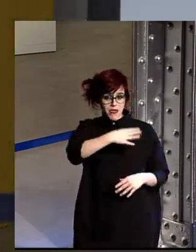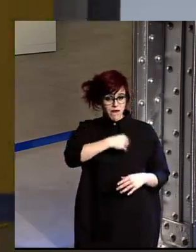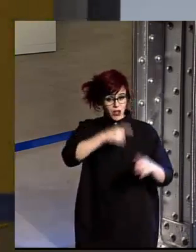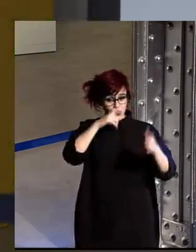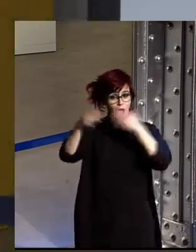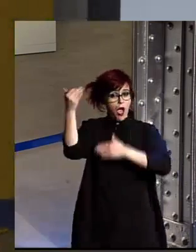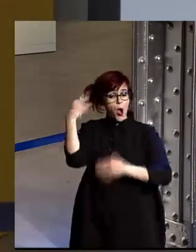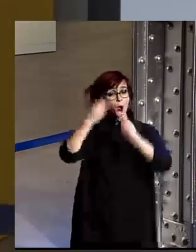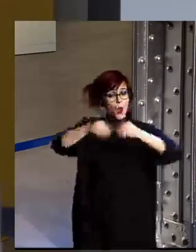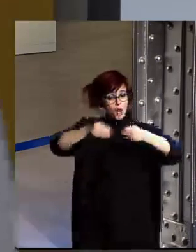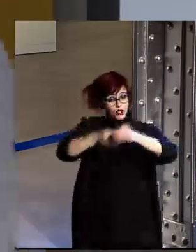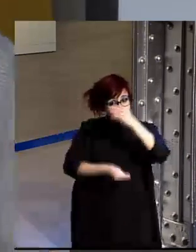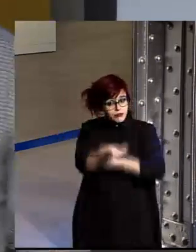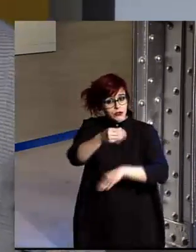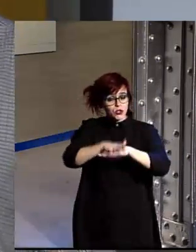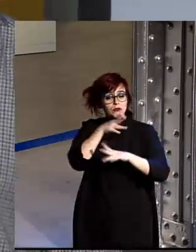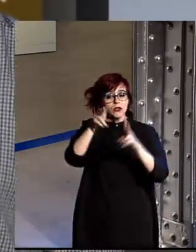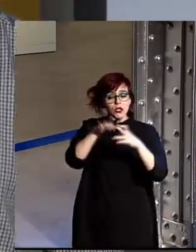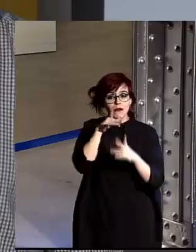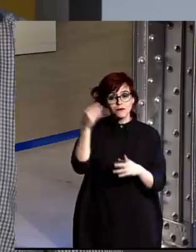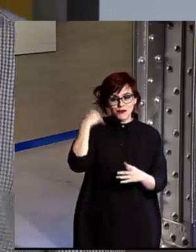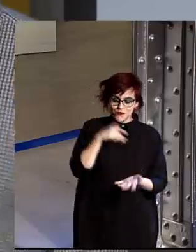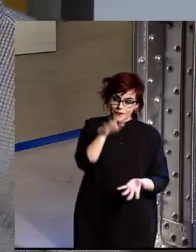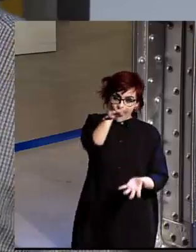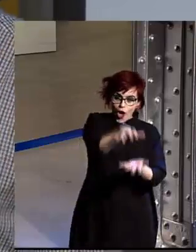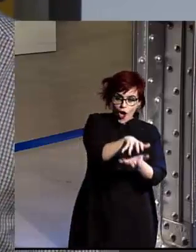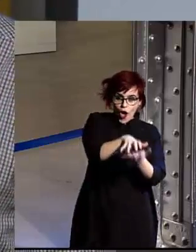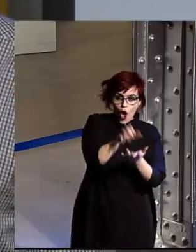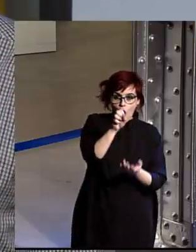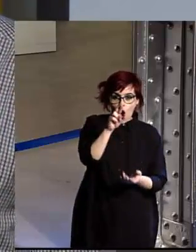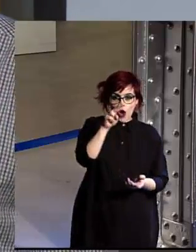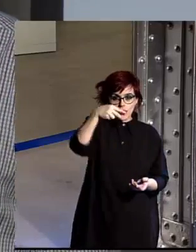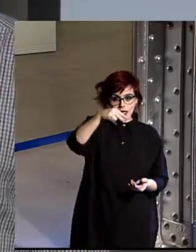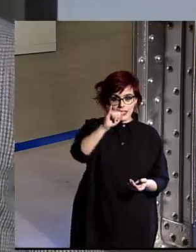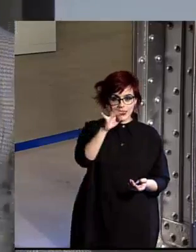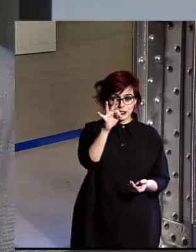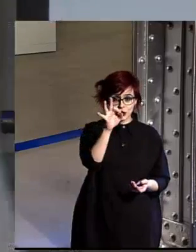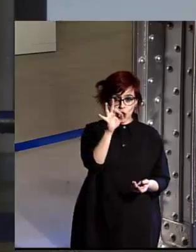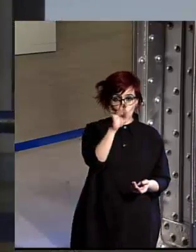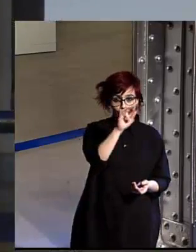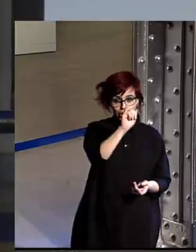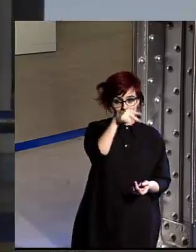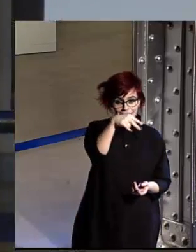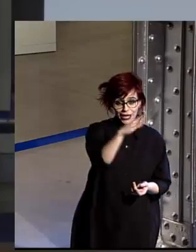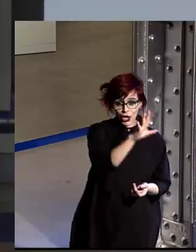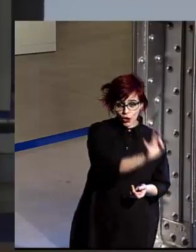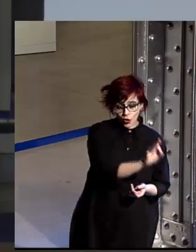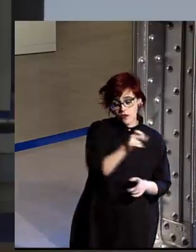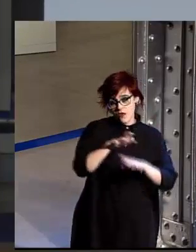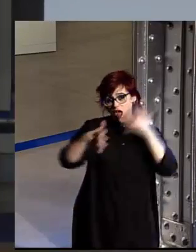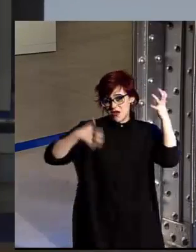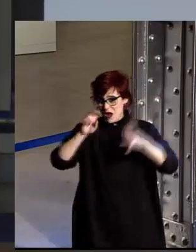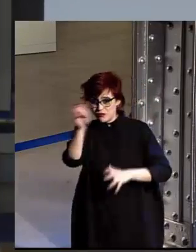ovíparos, tenemos las equidnas, los ornitorrincos como representantes actuales de mamíferos ovíparos, pues más o menos en ese momento